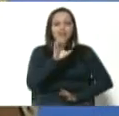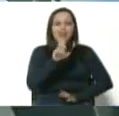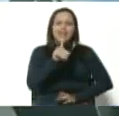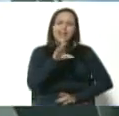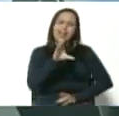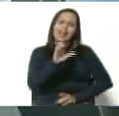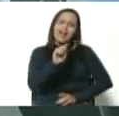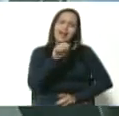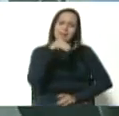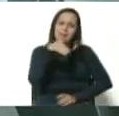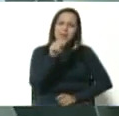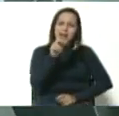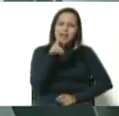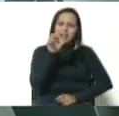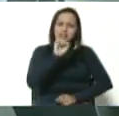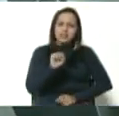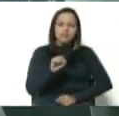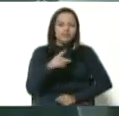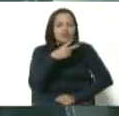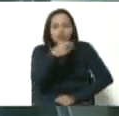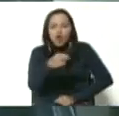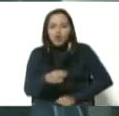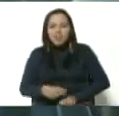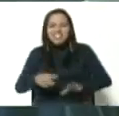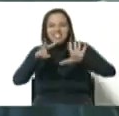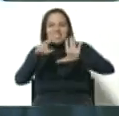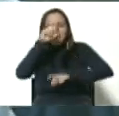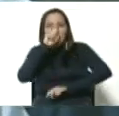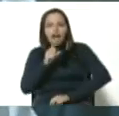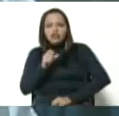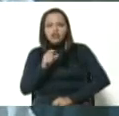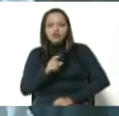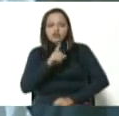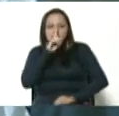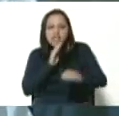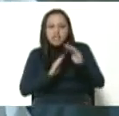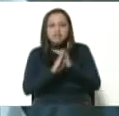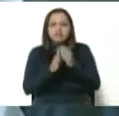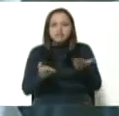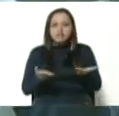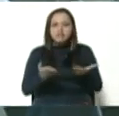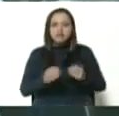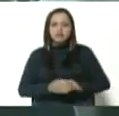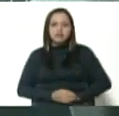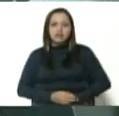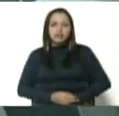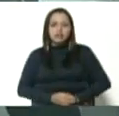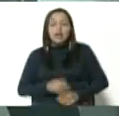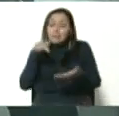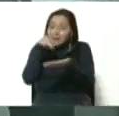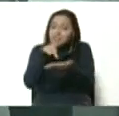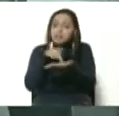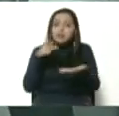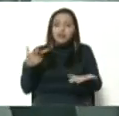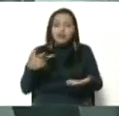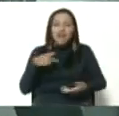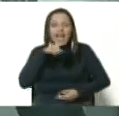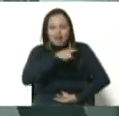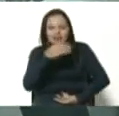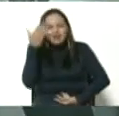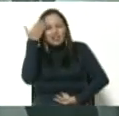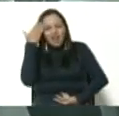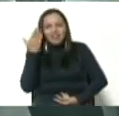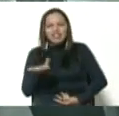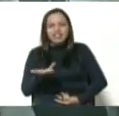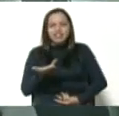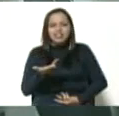Fedecámaras tiene 7 años de silencio cómplice. Yo creo que no es silencio cómplice, es participación en la